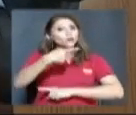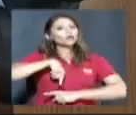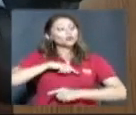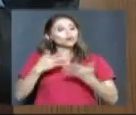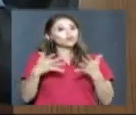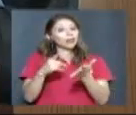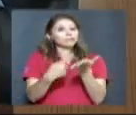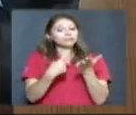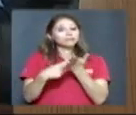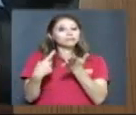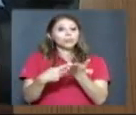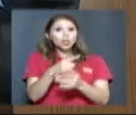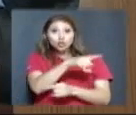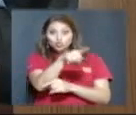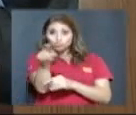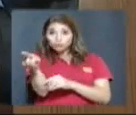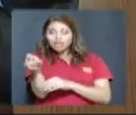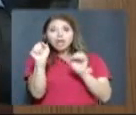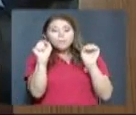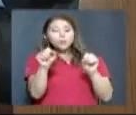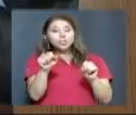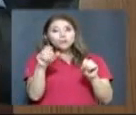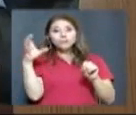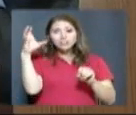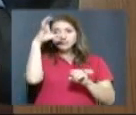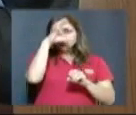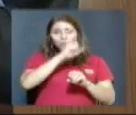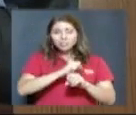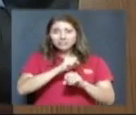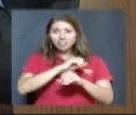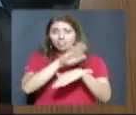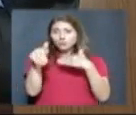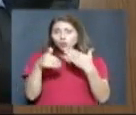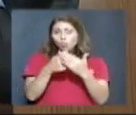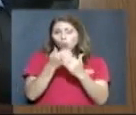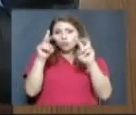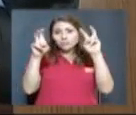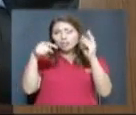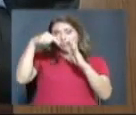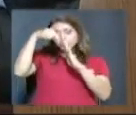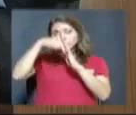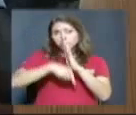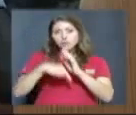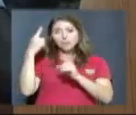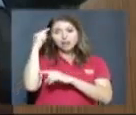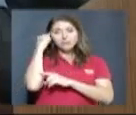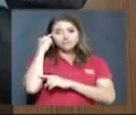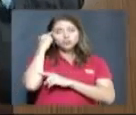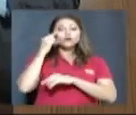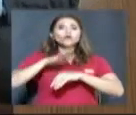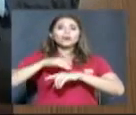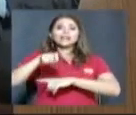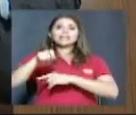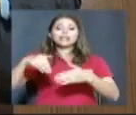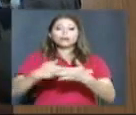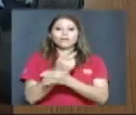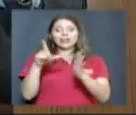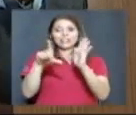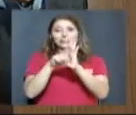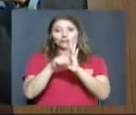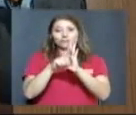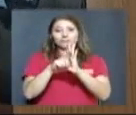tenido en su mesa cada uno de los detalles para reflexionar profundamente sobre la necesidad de esta nueva legislación.